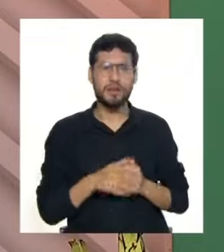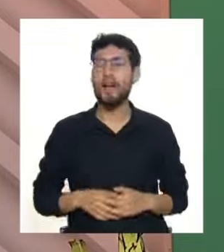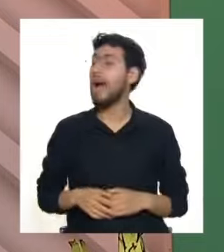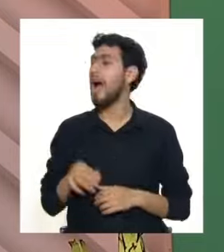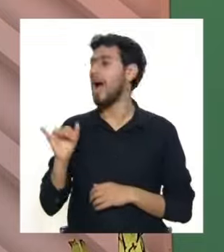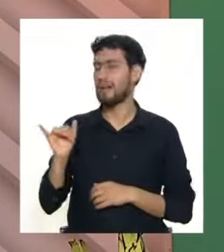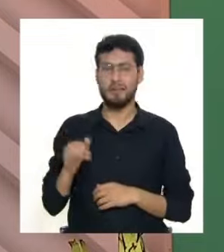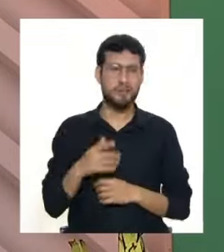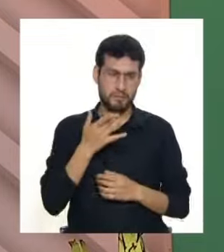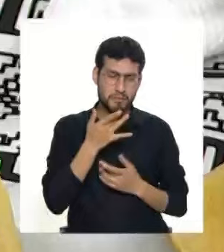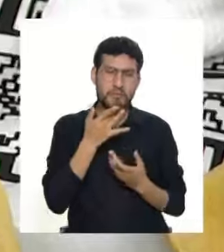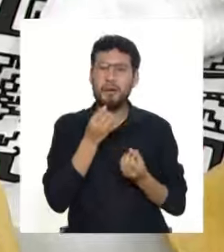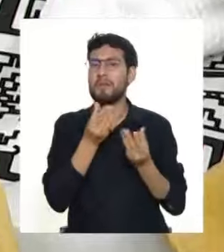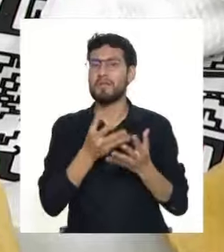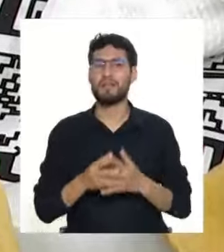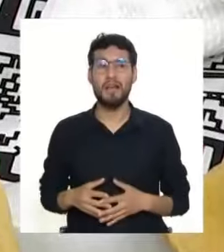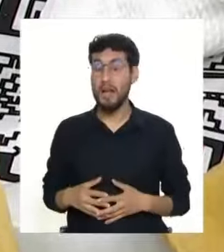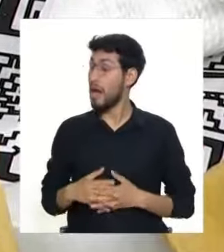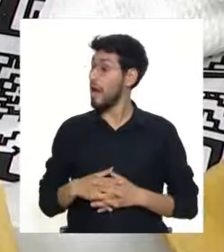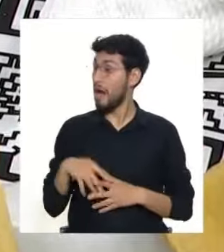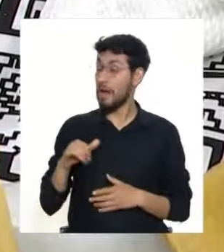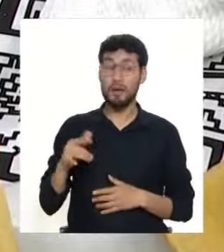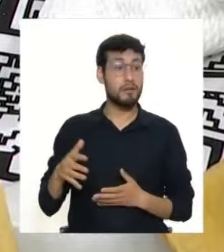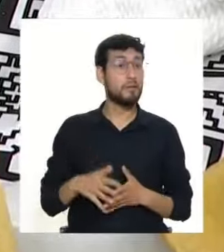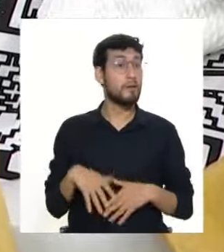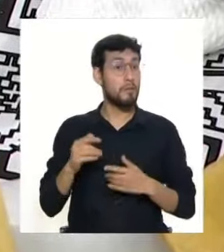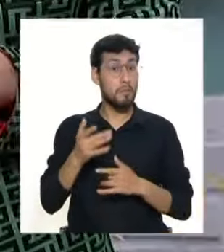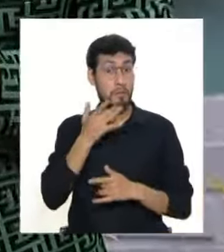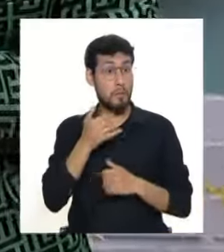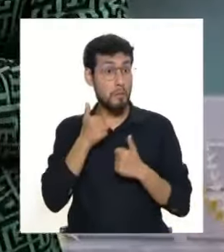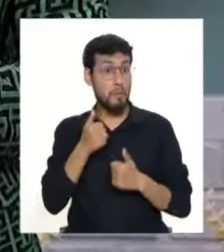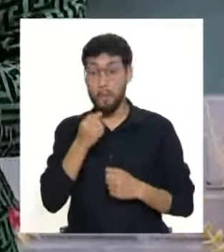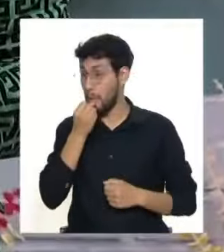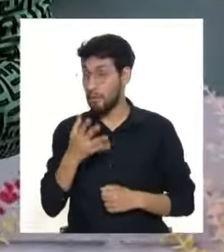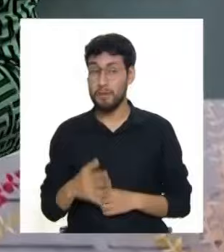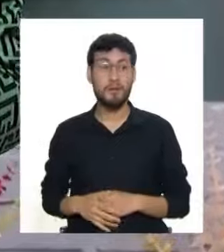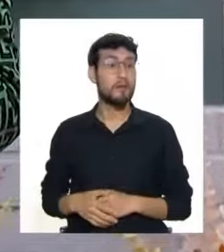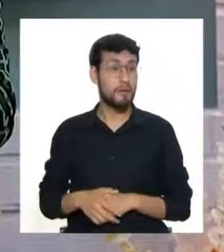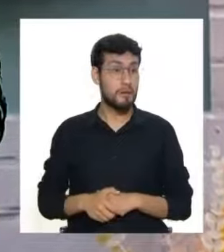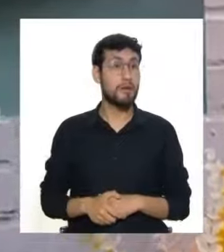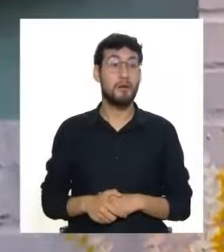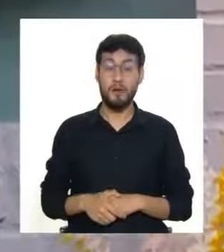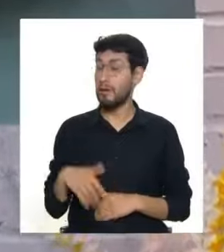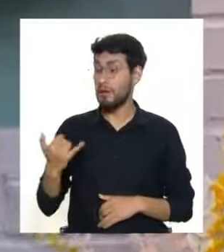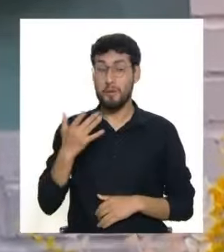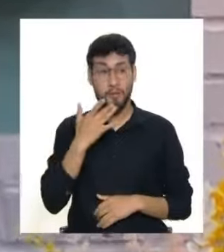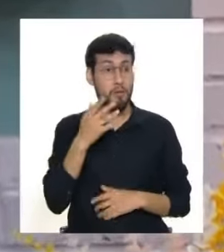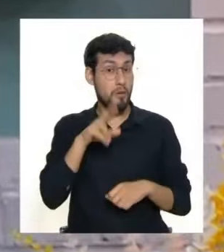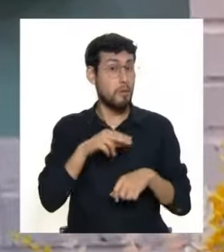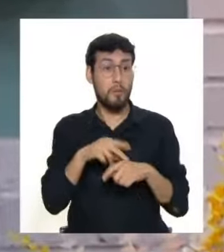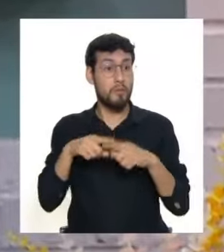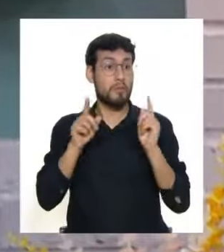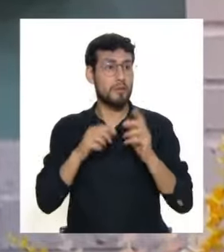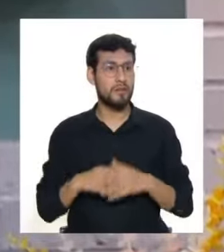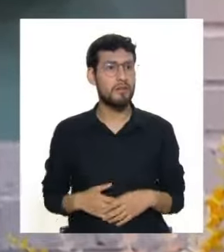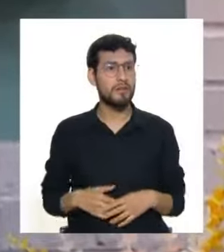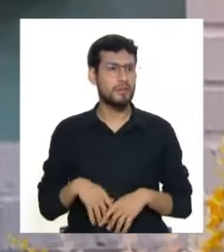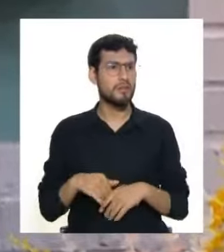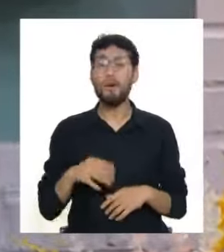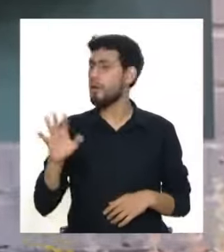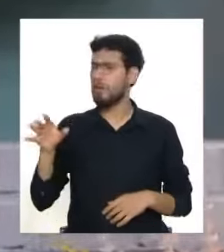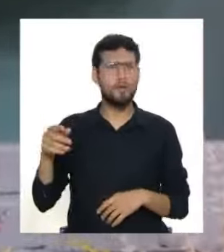ok. Y yeah. Esa le da el sabor. Pues, qué ¿no? rico, sí, porque la probé y está espectacular. Sí. Sabe diferente sí. a lo común, ¿no? A lo no, que se la normal,